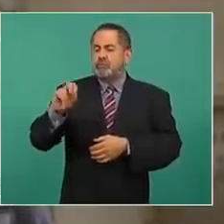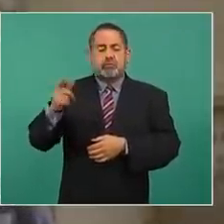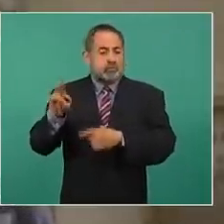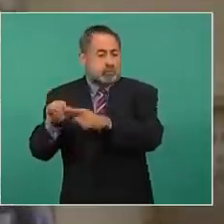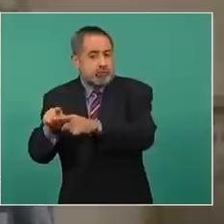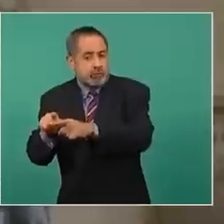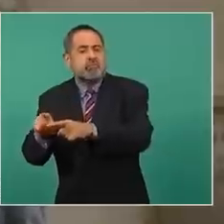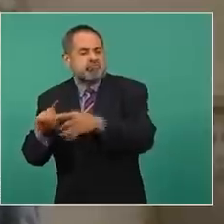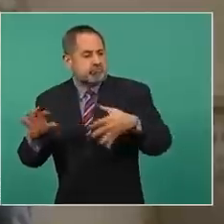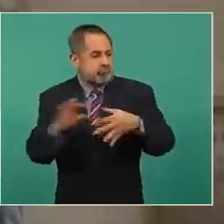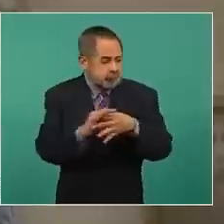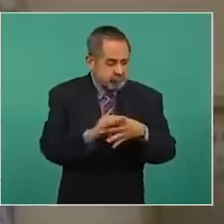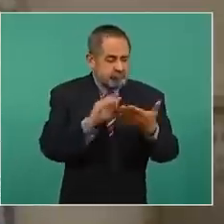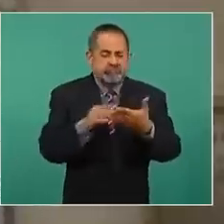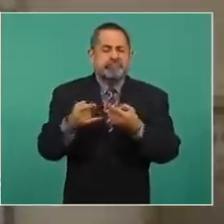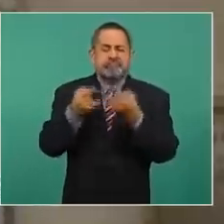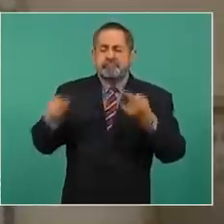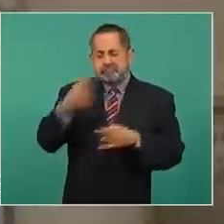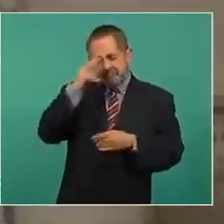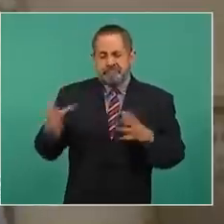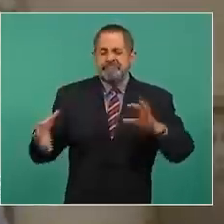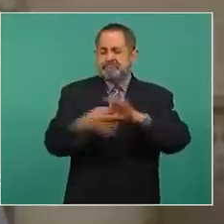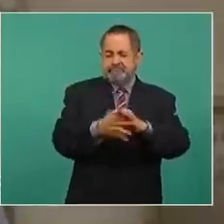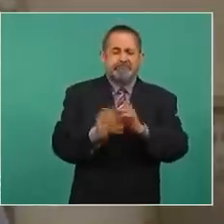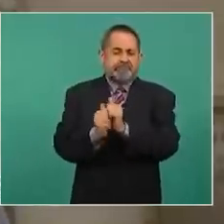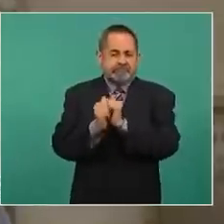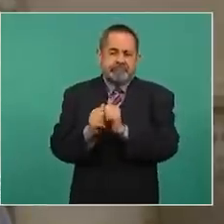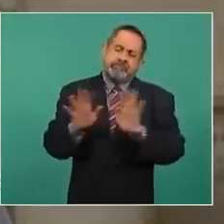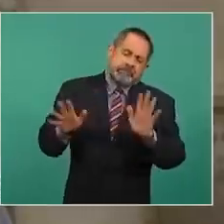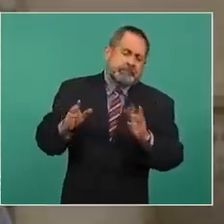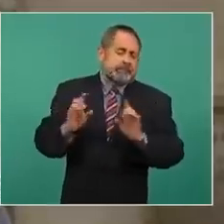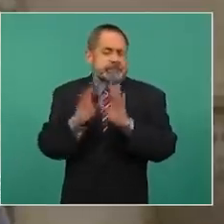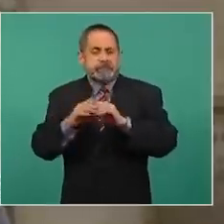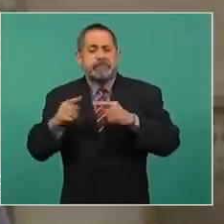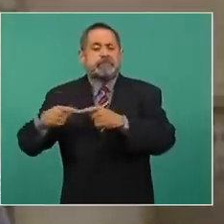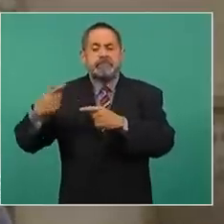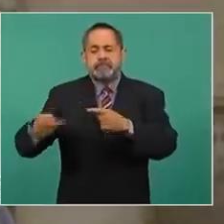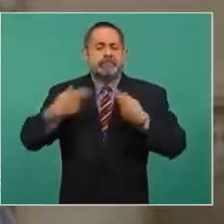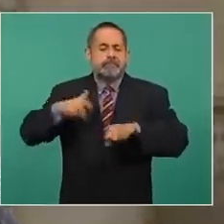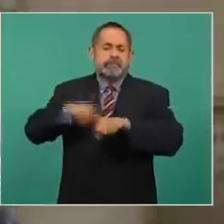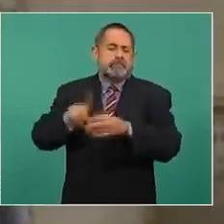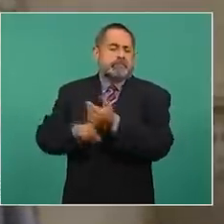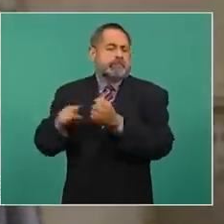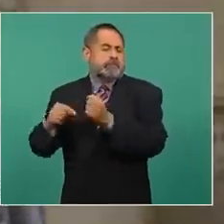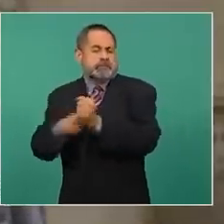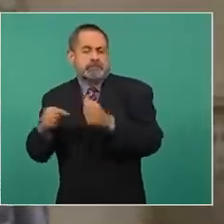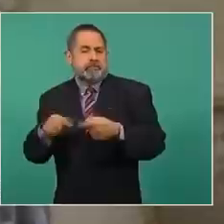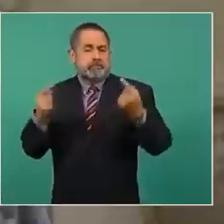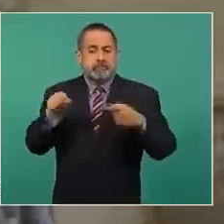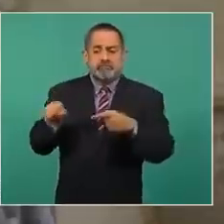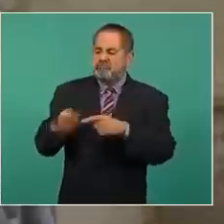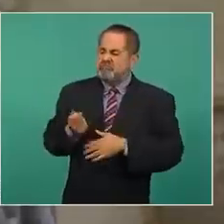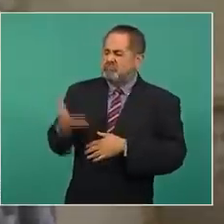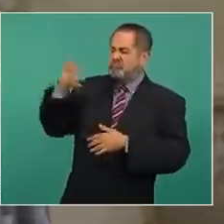la hisoria de meo como un Aliado a pesar de las consecuencias personales que sufrió al